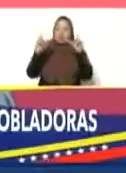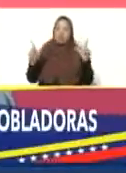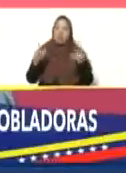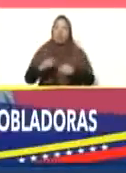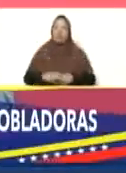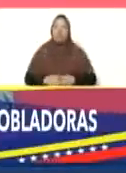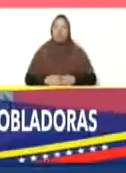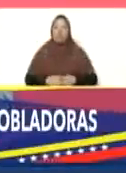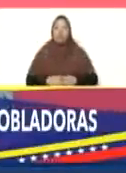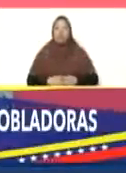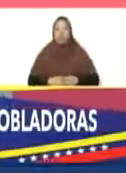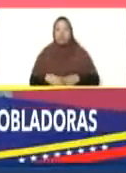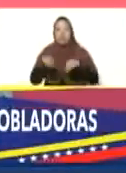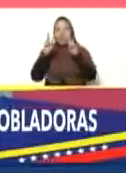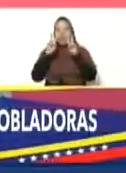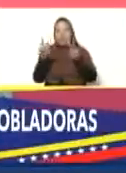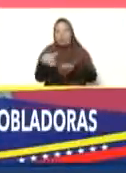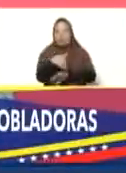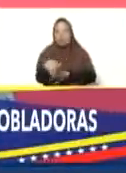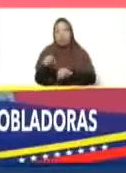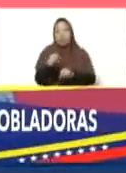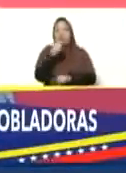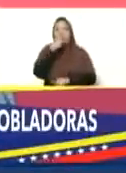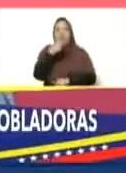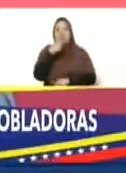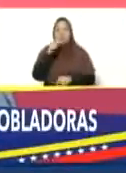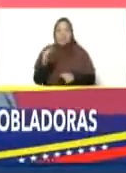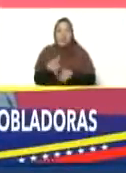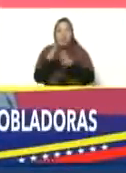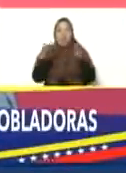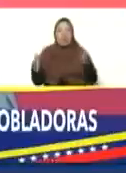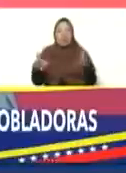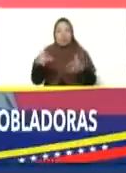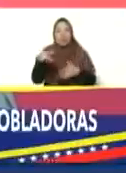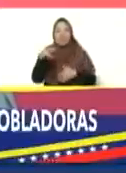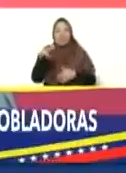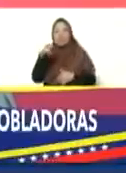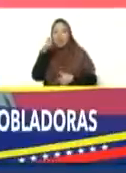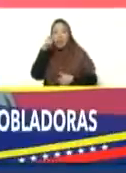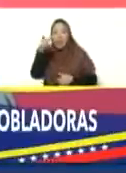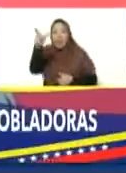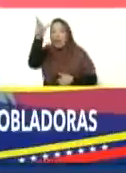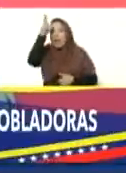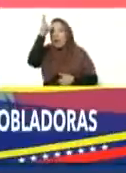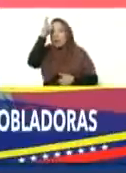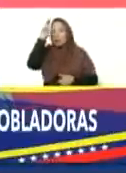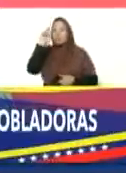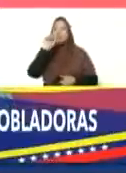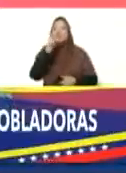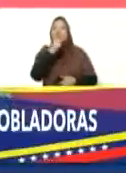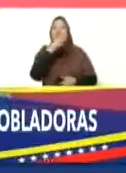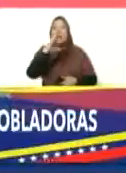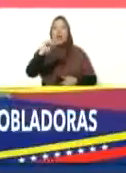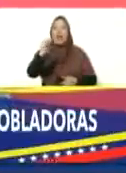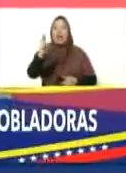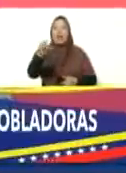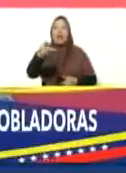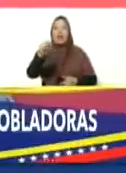de ver esa ciudad gigantesca estambul ankara argel